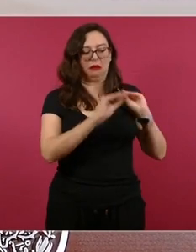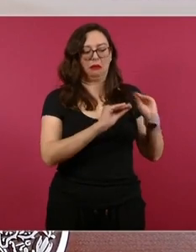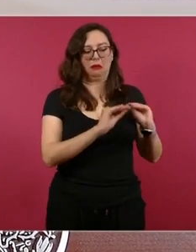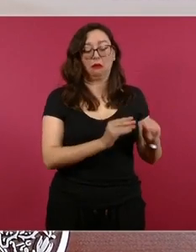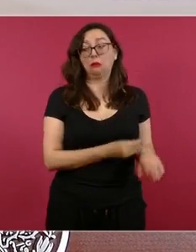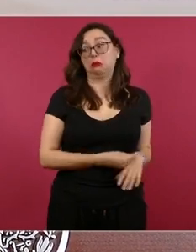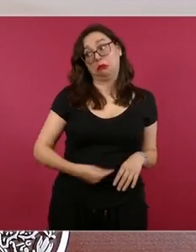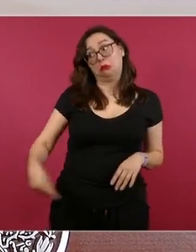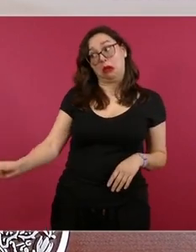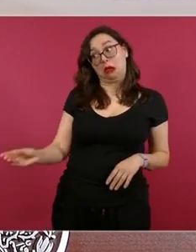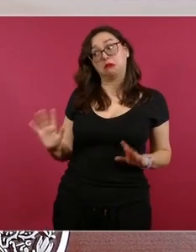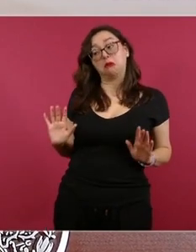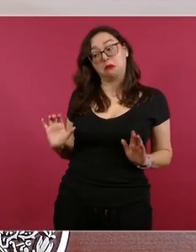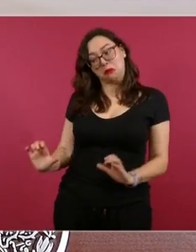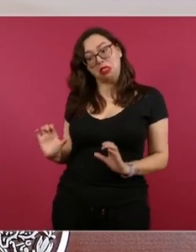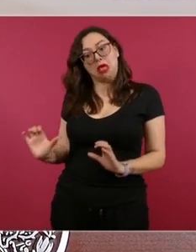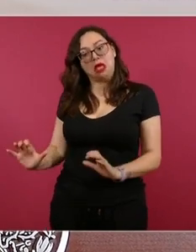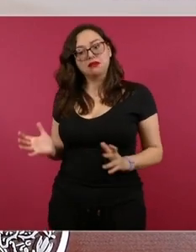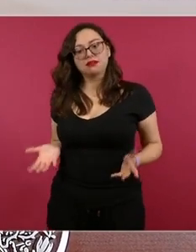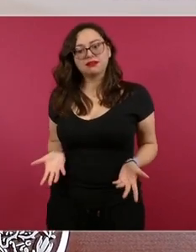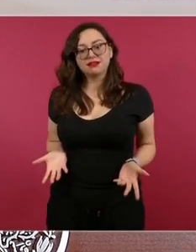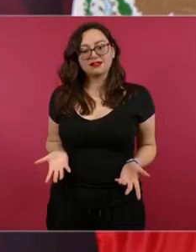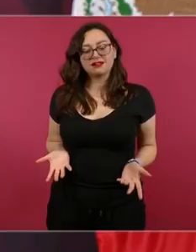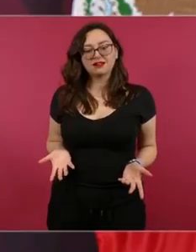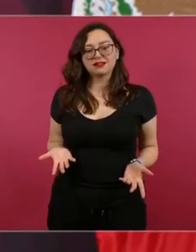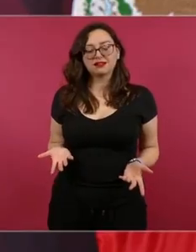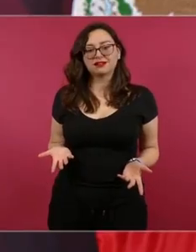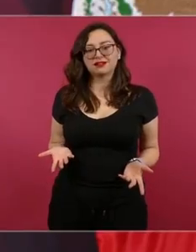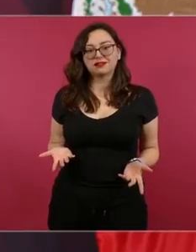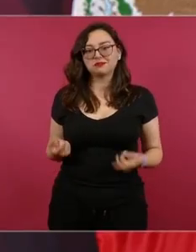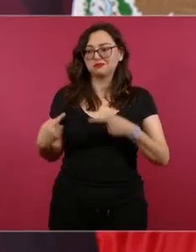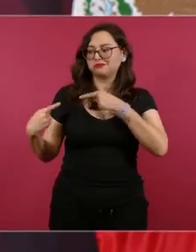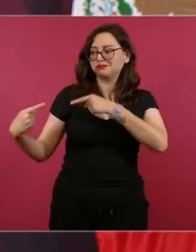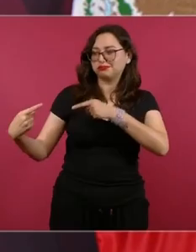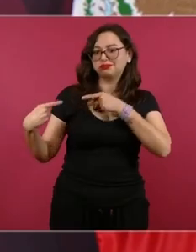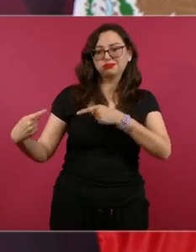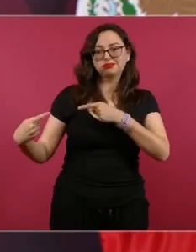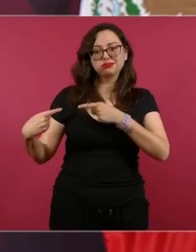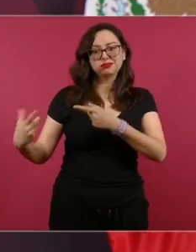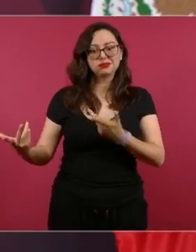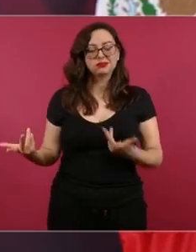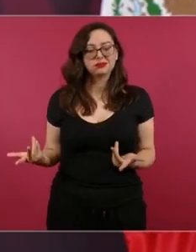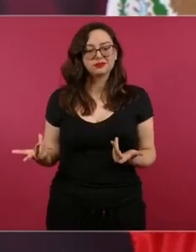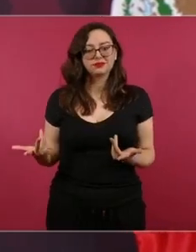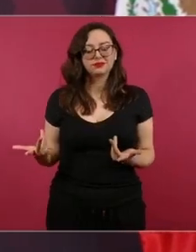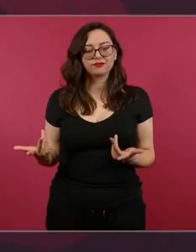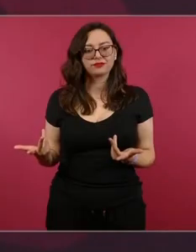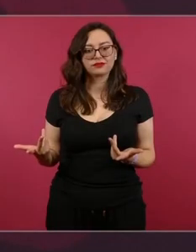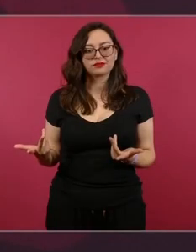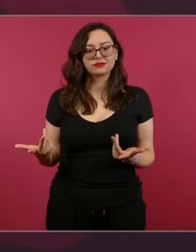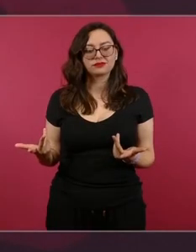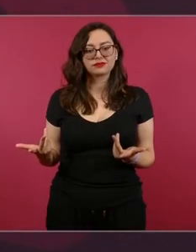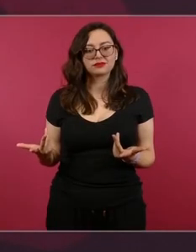que estaban vinculados con la campaña de Calderón.